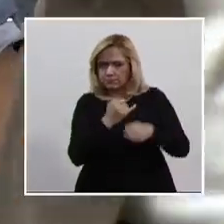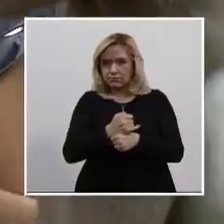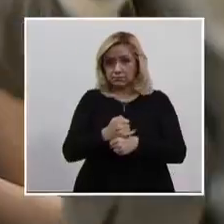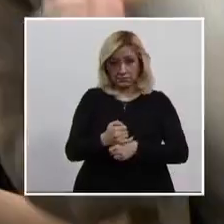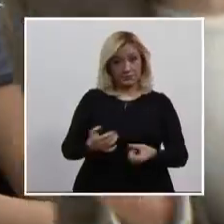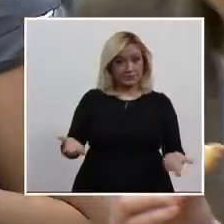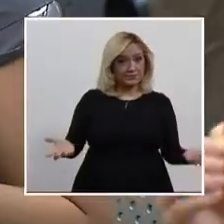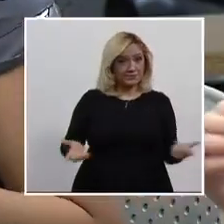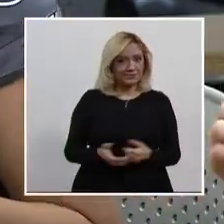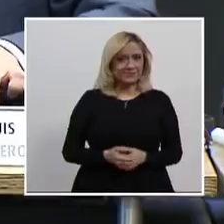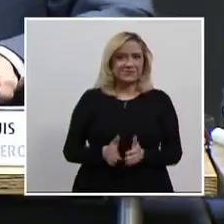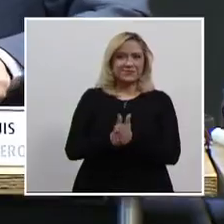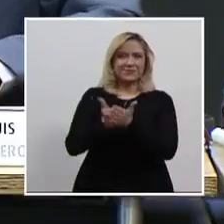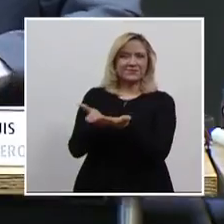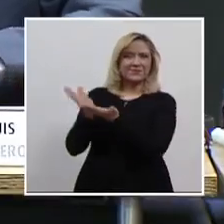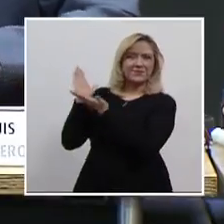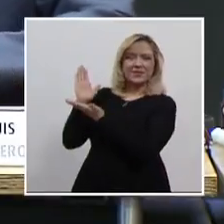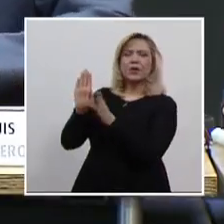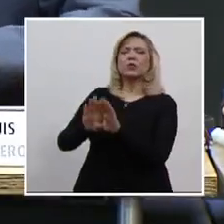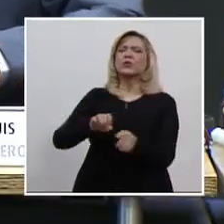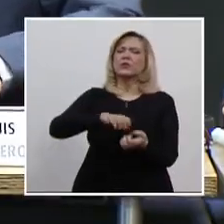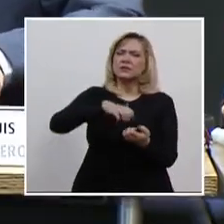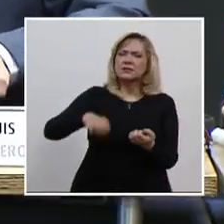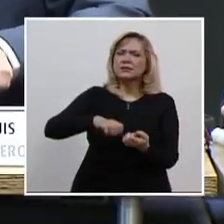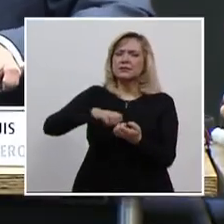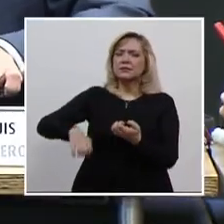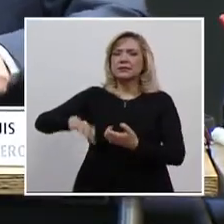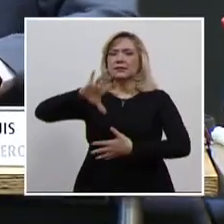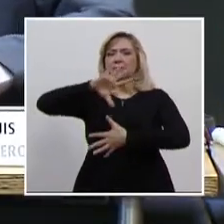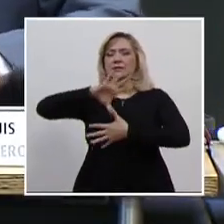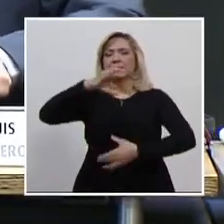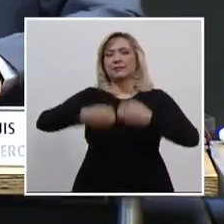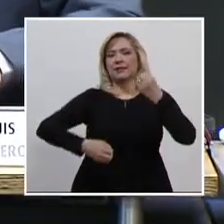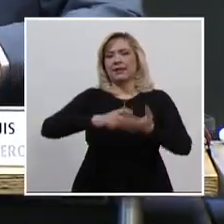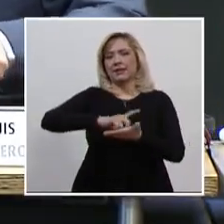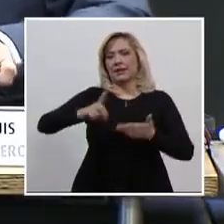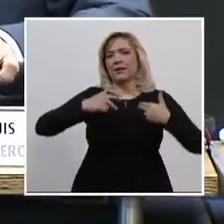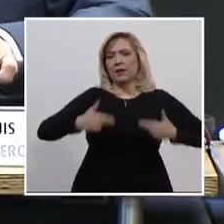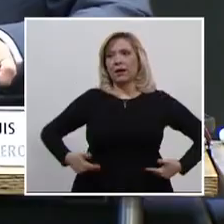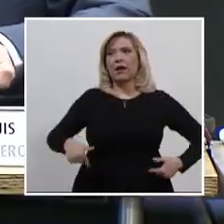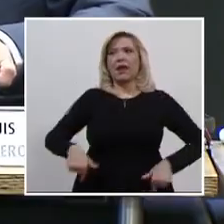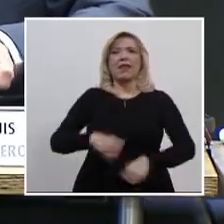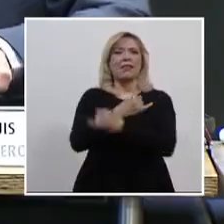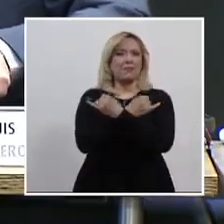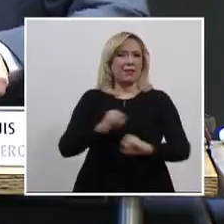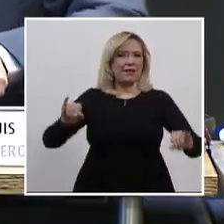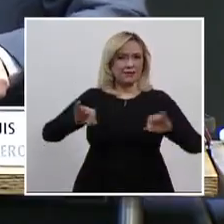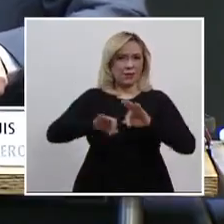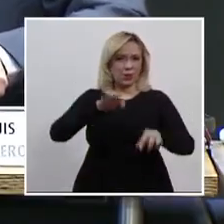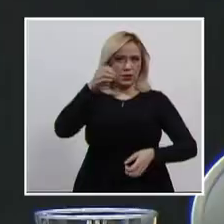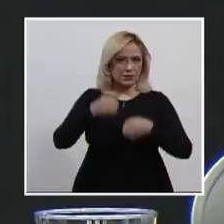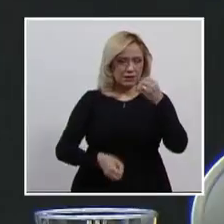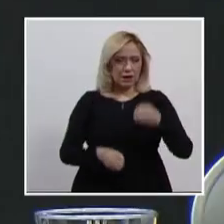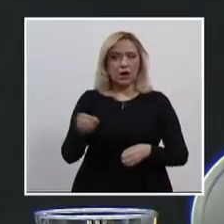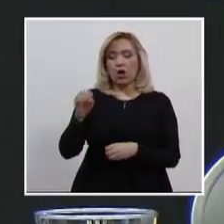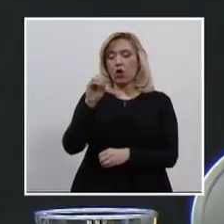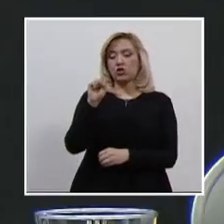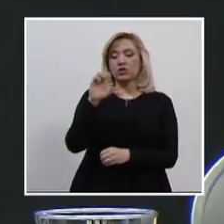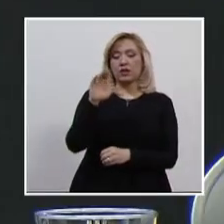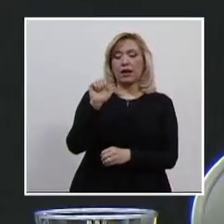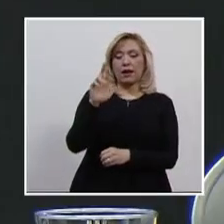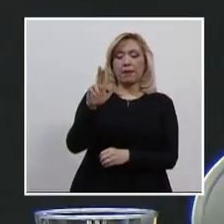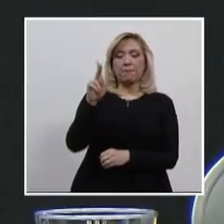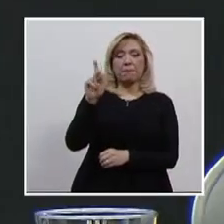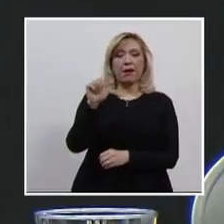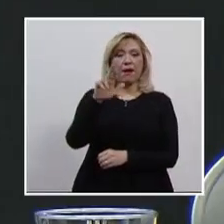del cuadernillo sobre líneas de precedentes de la Corte Interamericana de Derechos Humanos sobre independencia judicial, Óscar Parra Vera,